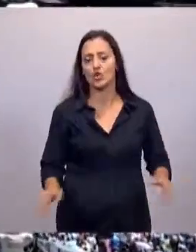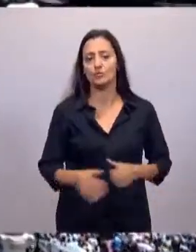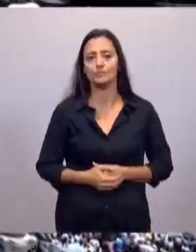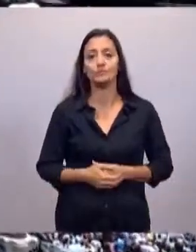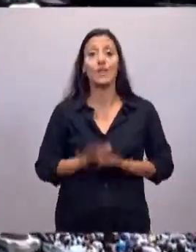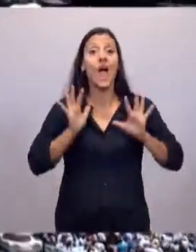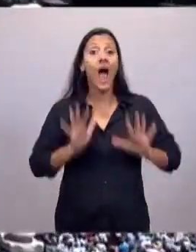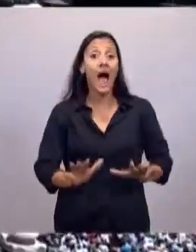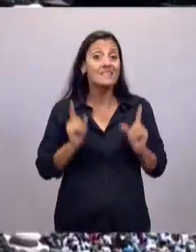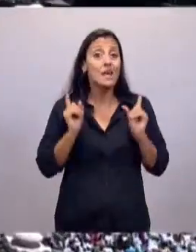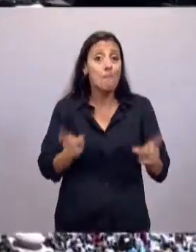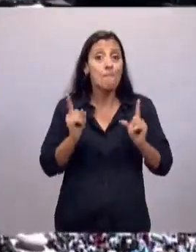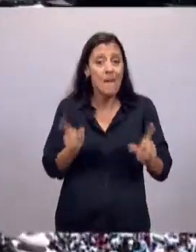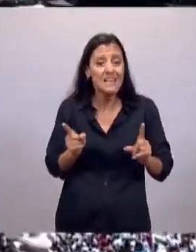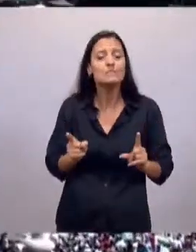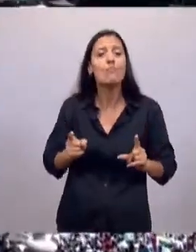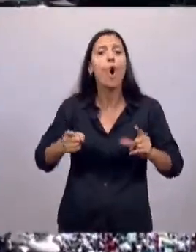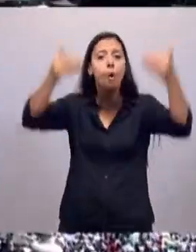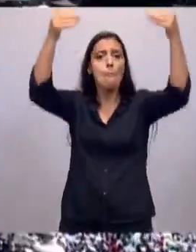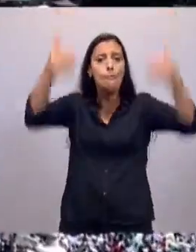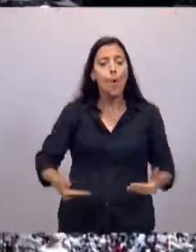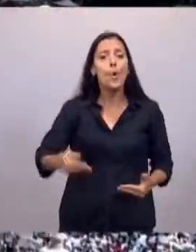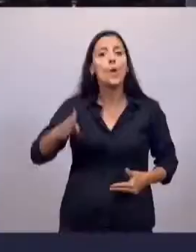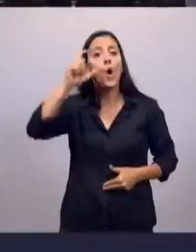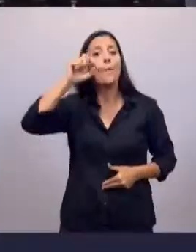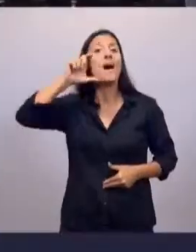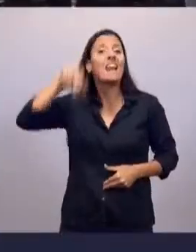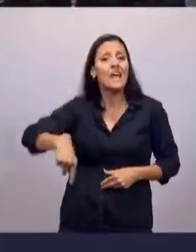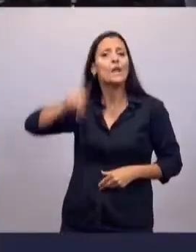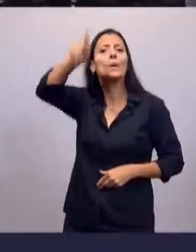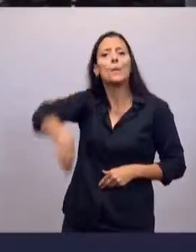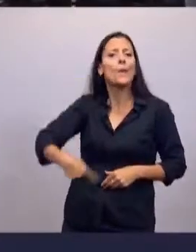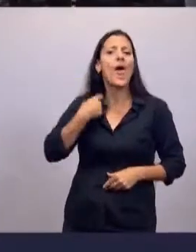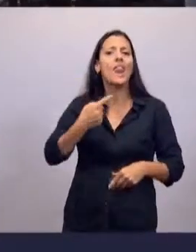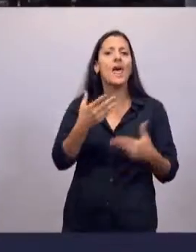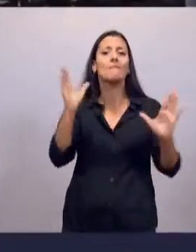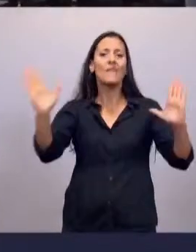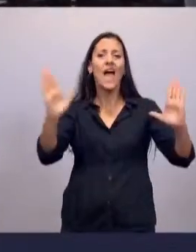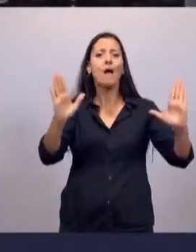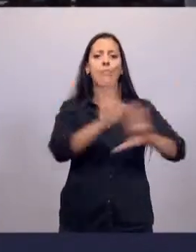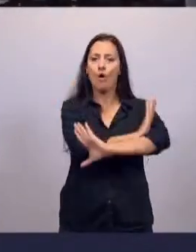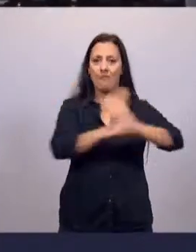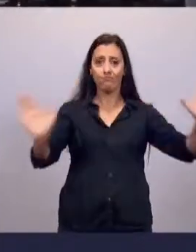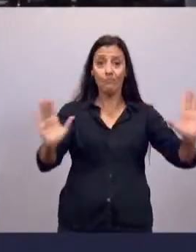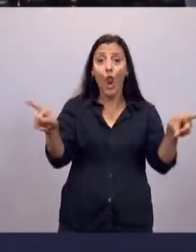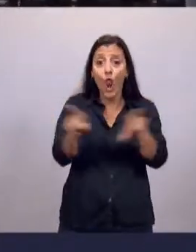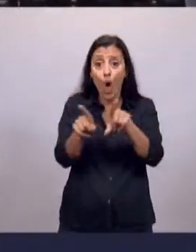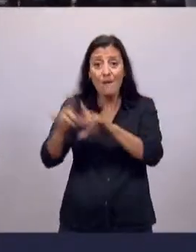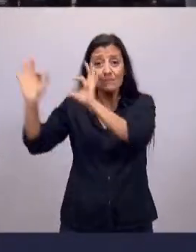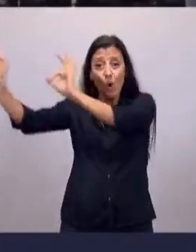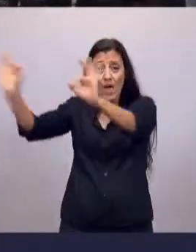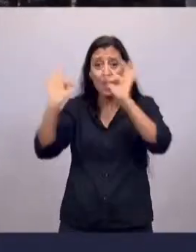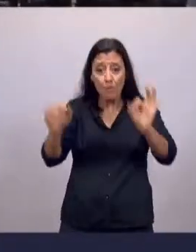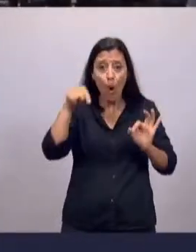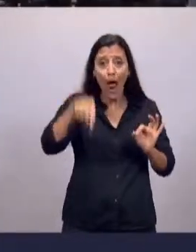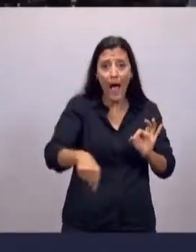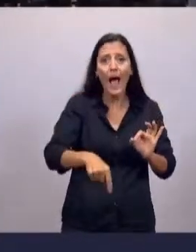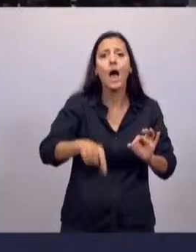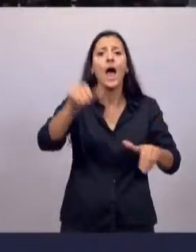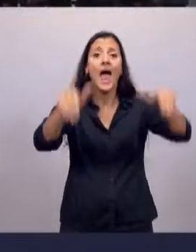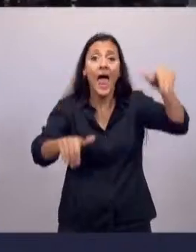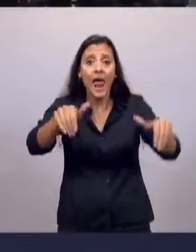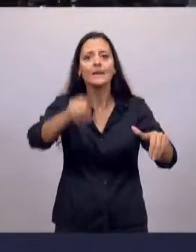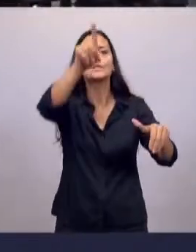Así como la caída del Muro de Berlín marcó el final de una época trágica para el mundo, estas elecciones